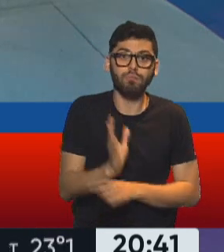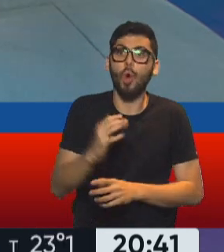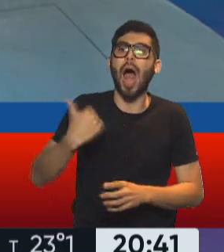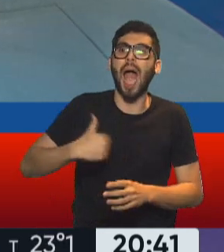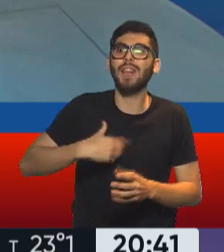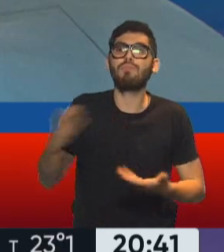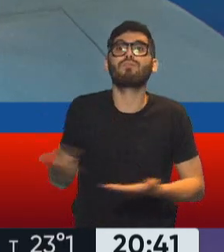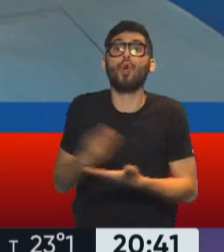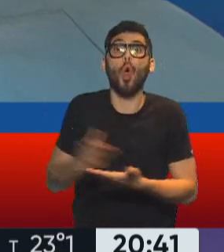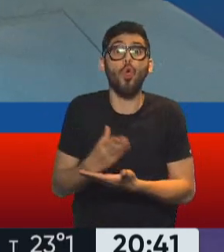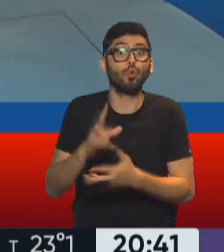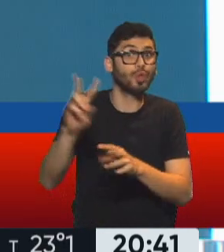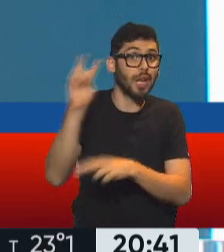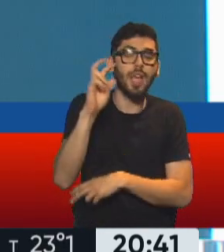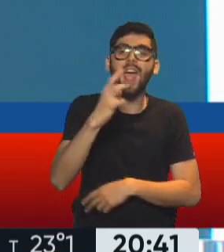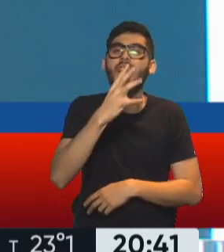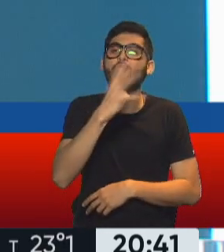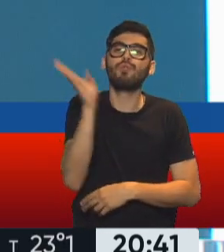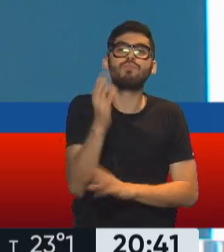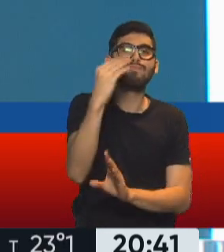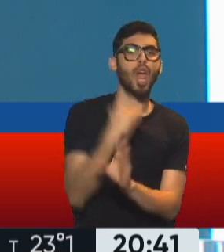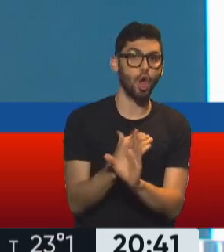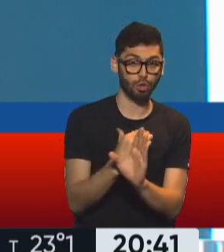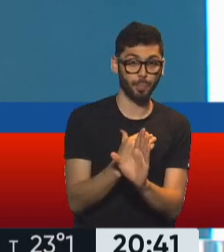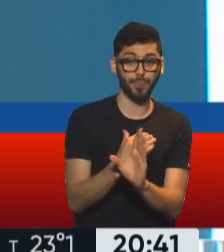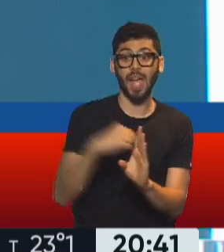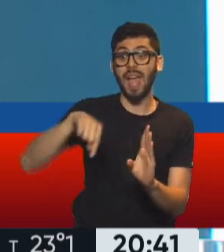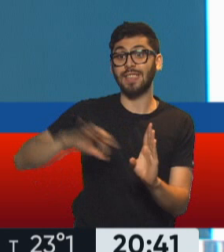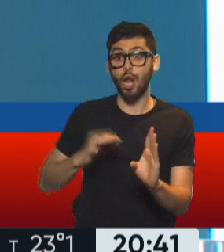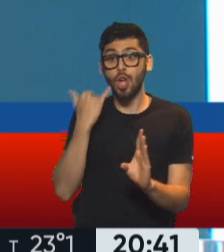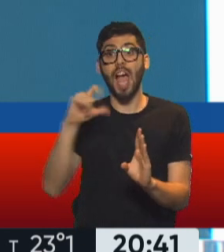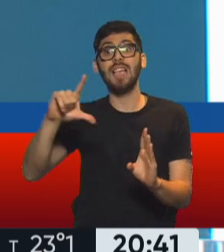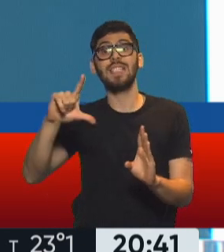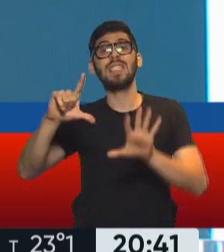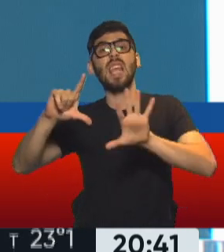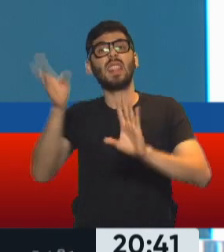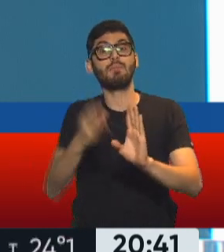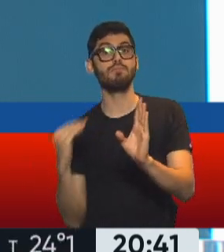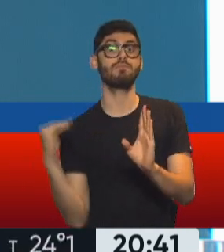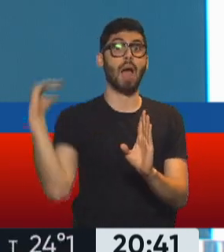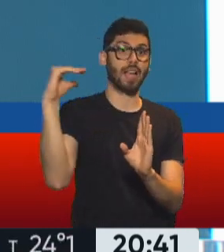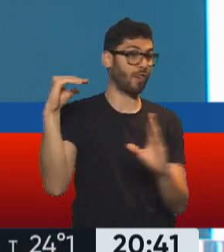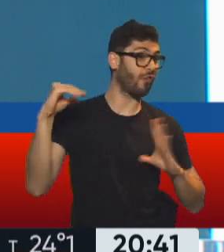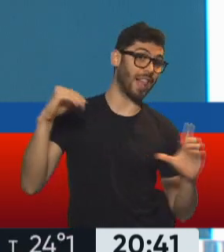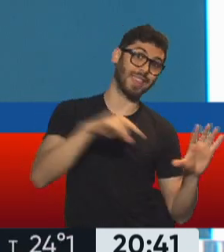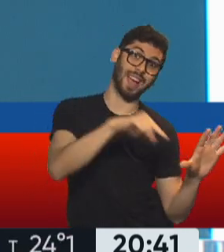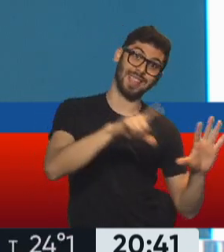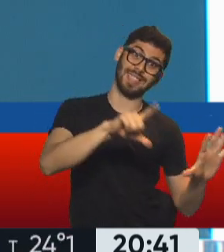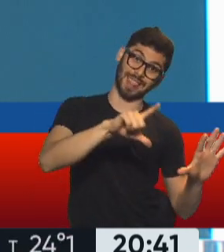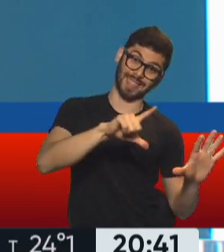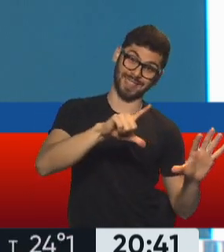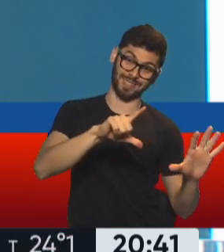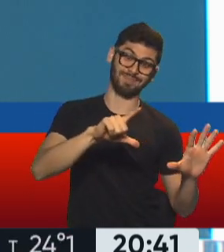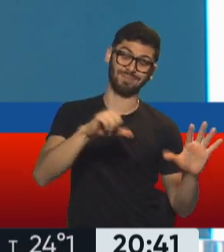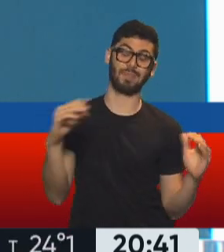14%. Se va a recuperar 7 este año. Sí. O sea, te queda todavía la mitad. Claro. Y son 2 años más. Bueno, si la negociación con el fondo